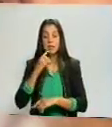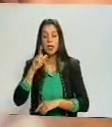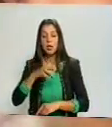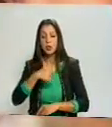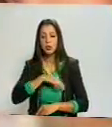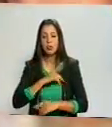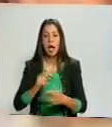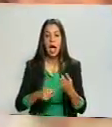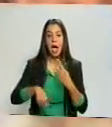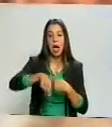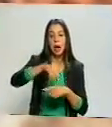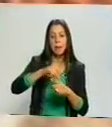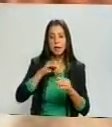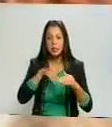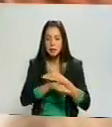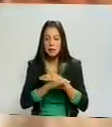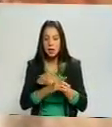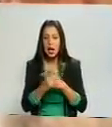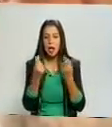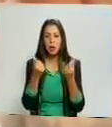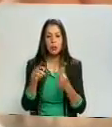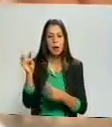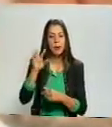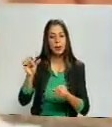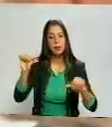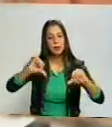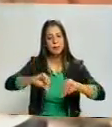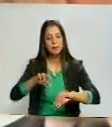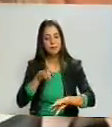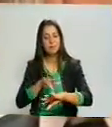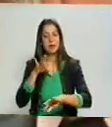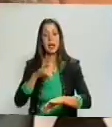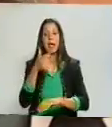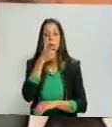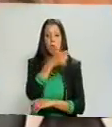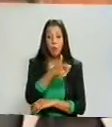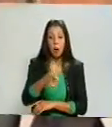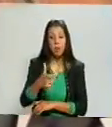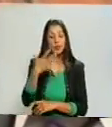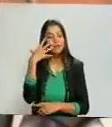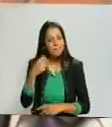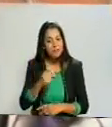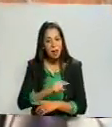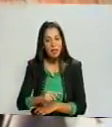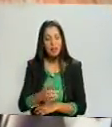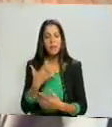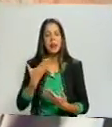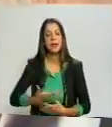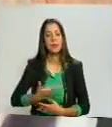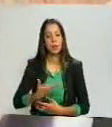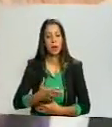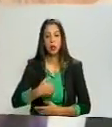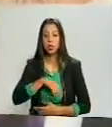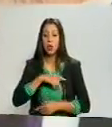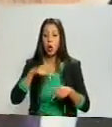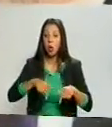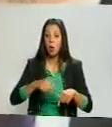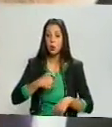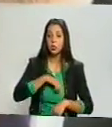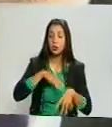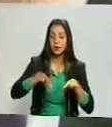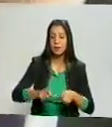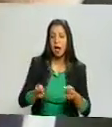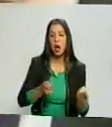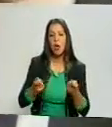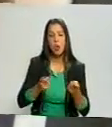reserva ambiental y nuestra economía. Es importante que el pueblo comprenda esto. Hoy estamos teniendo control del